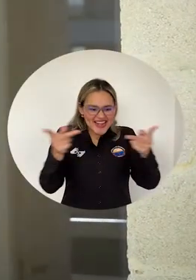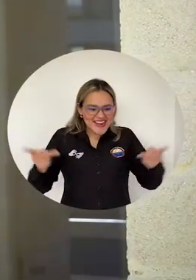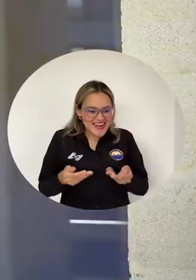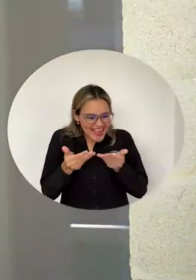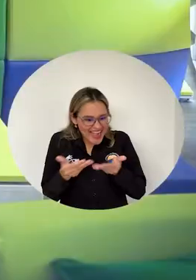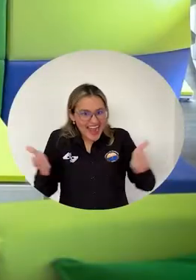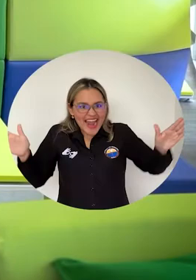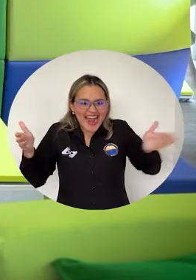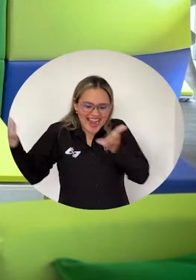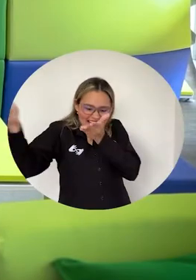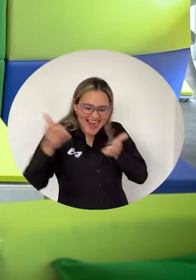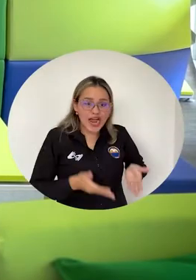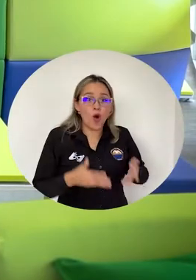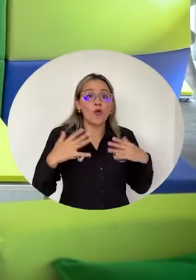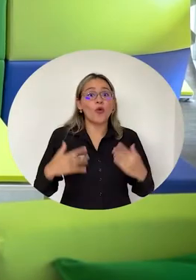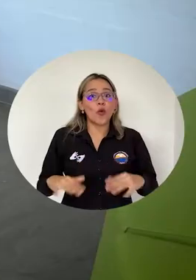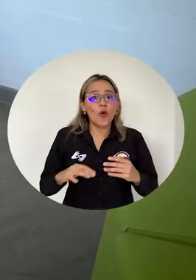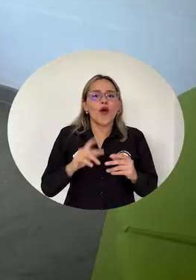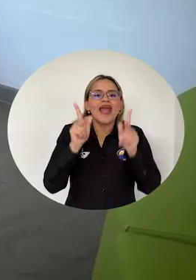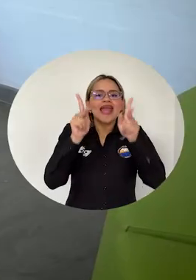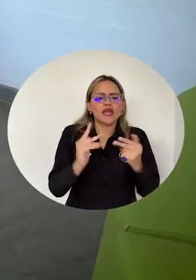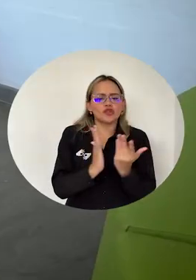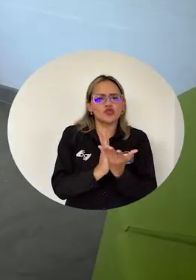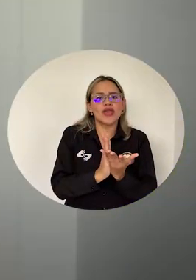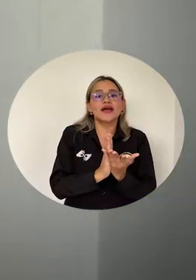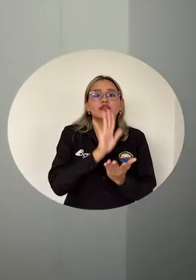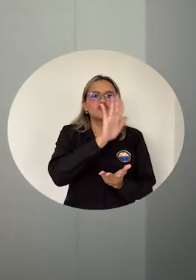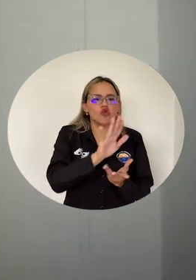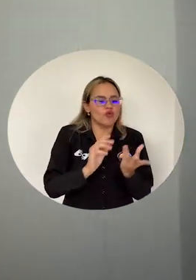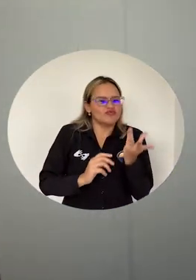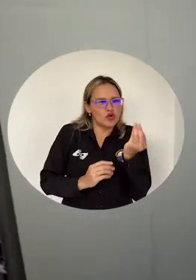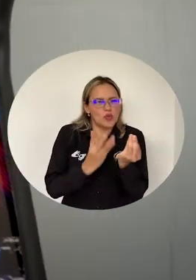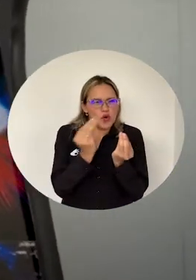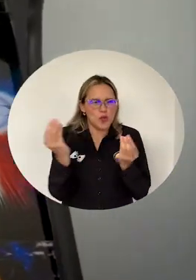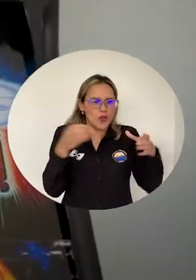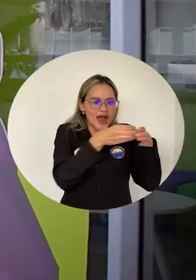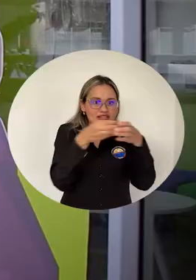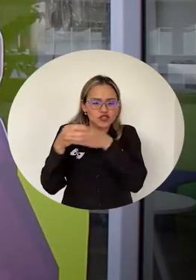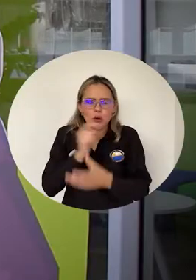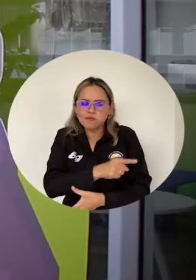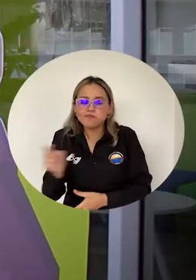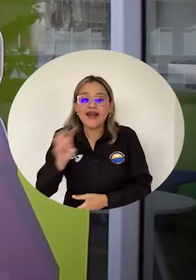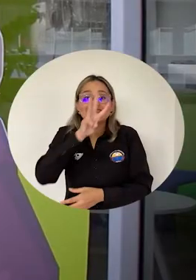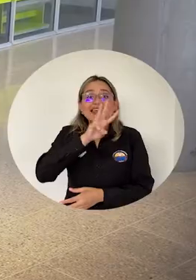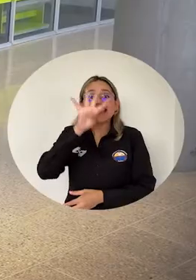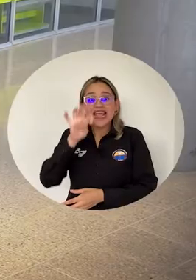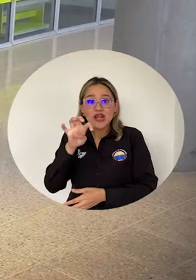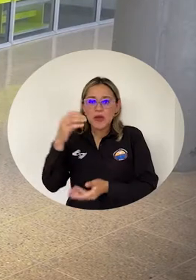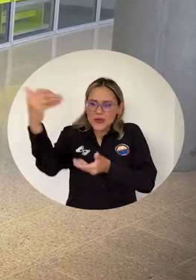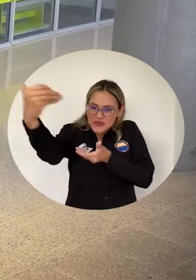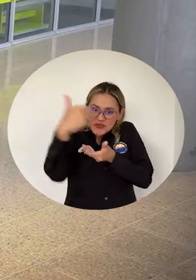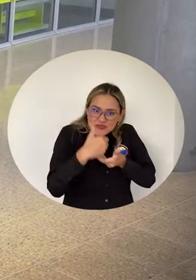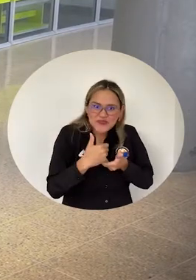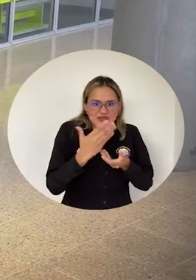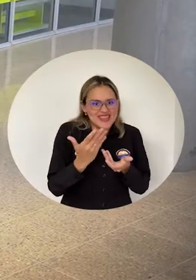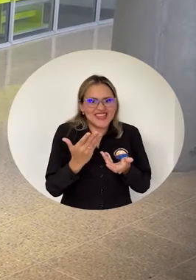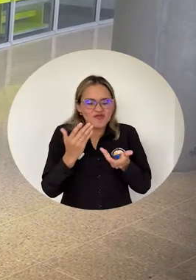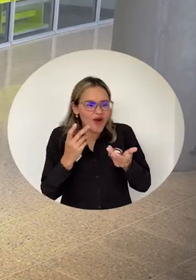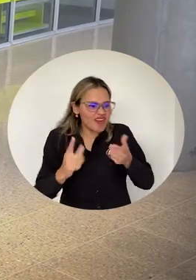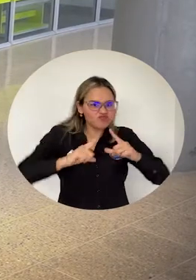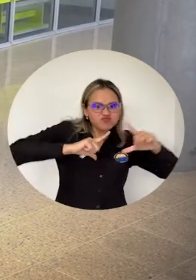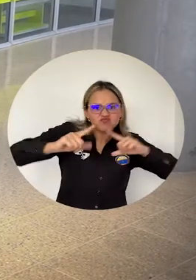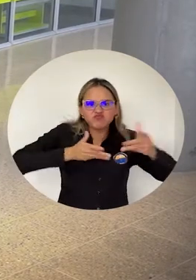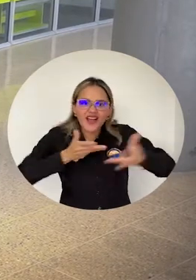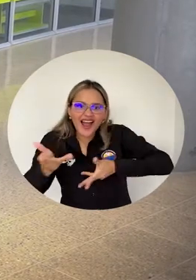En el cual podrán confluir integrantes de 39 asociaciones de estudiantes que hacen parte de la alma mater Este centro sin duda alguna es la